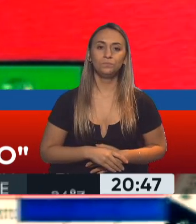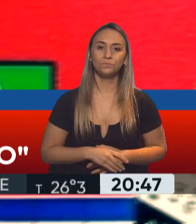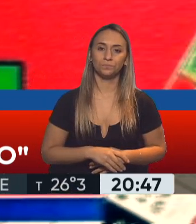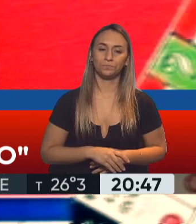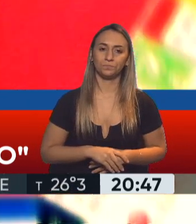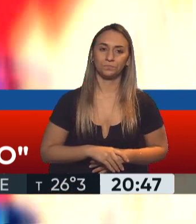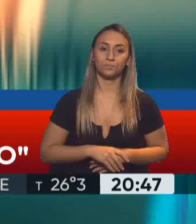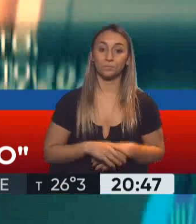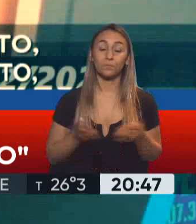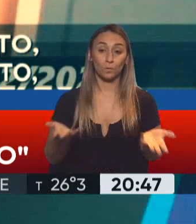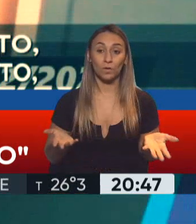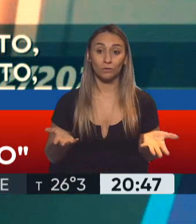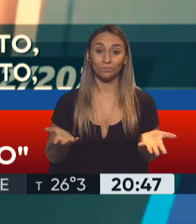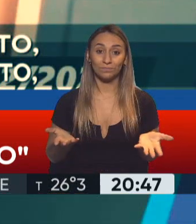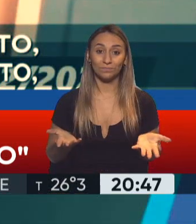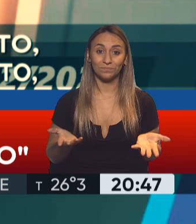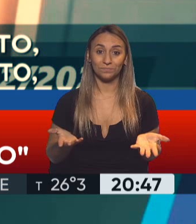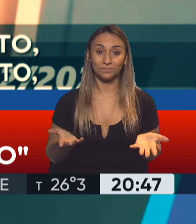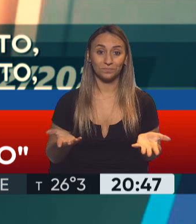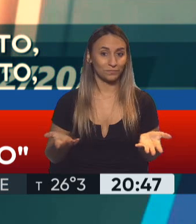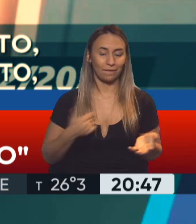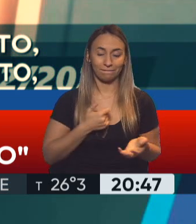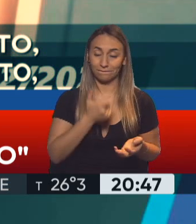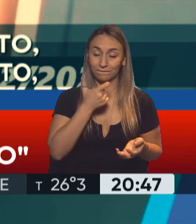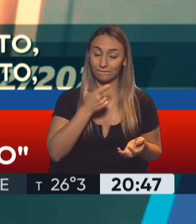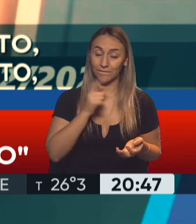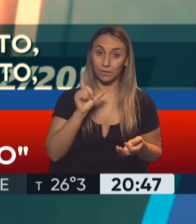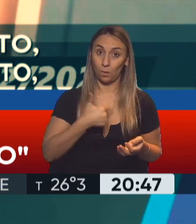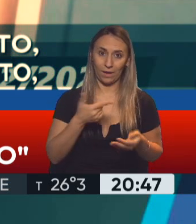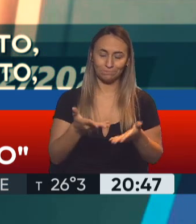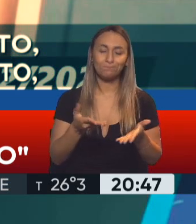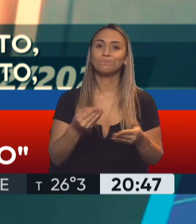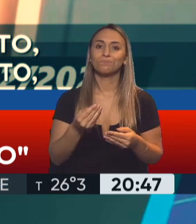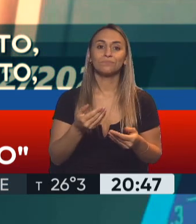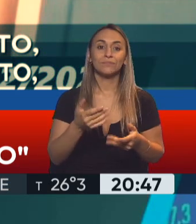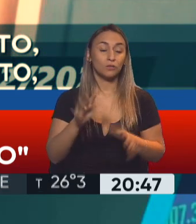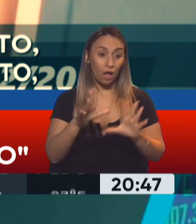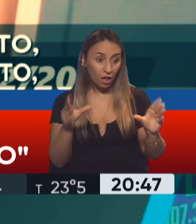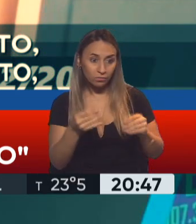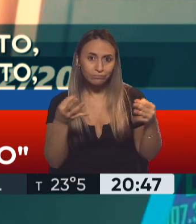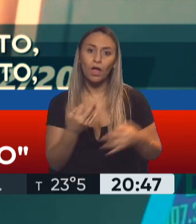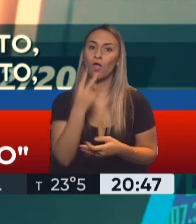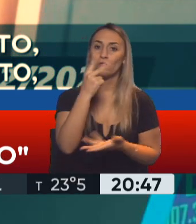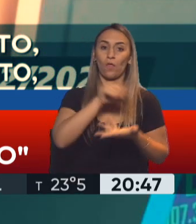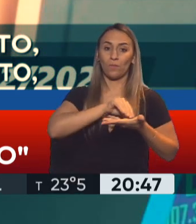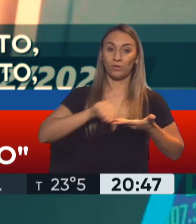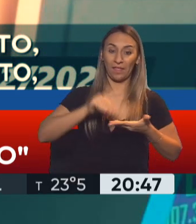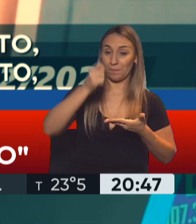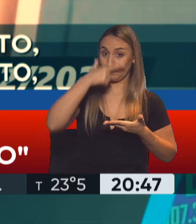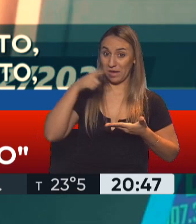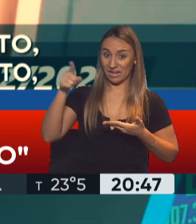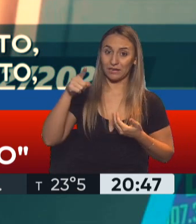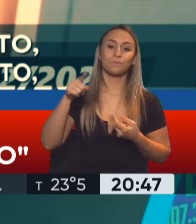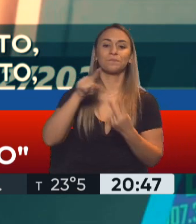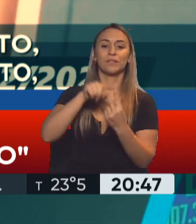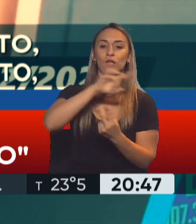sí bueno frente atrás me río porque es insólito frente a todo esto hubo dos diputados macristas mariana zuvic y paula oliveto